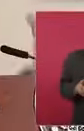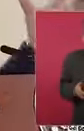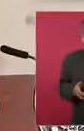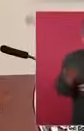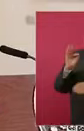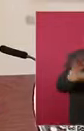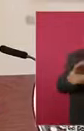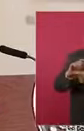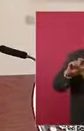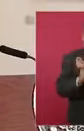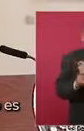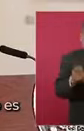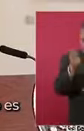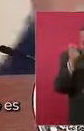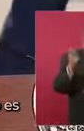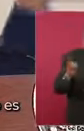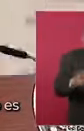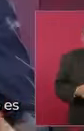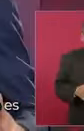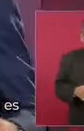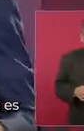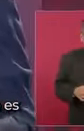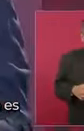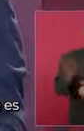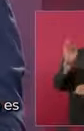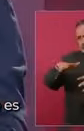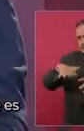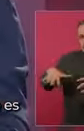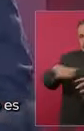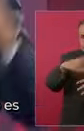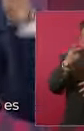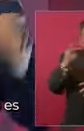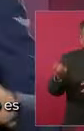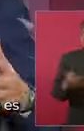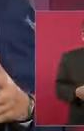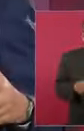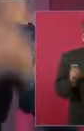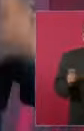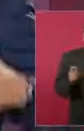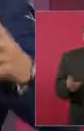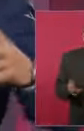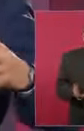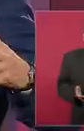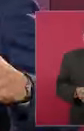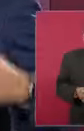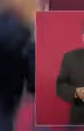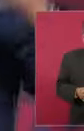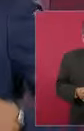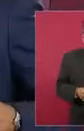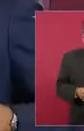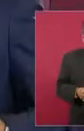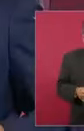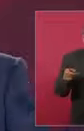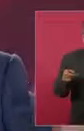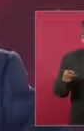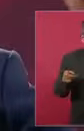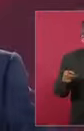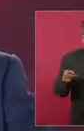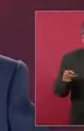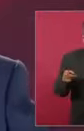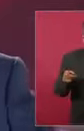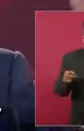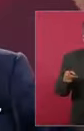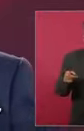la transformación, que es defender al pueblo, que es no permitir